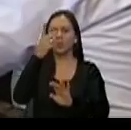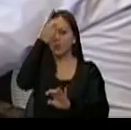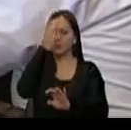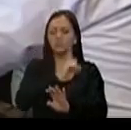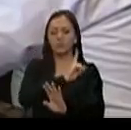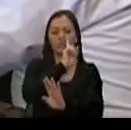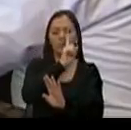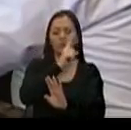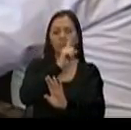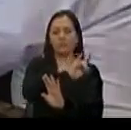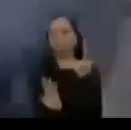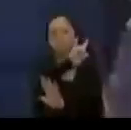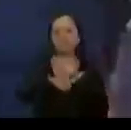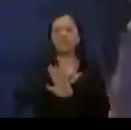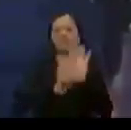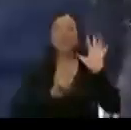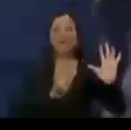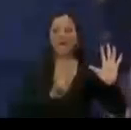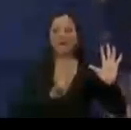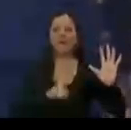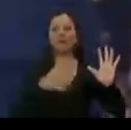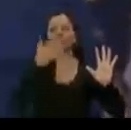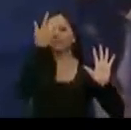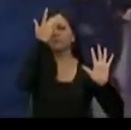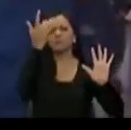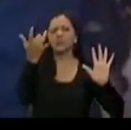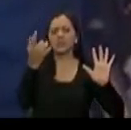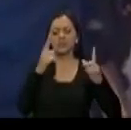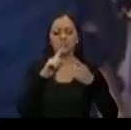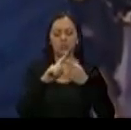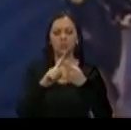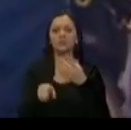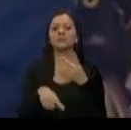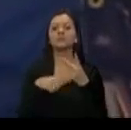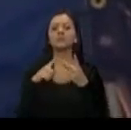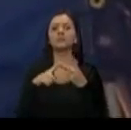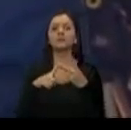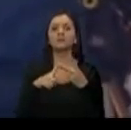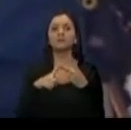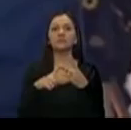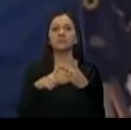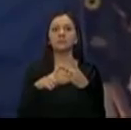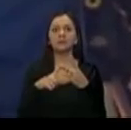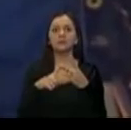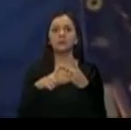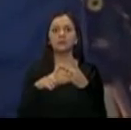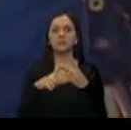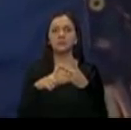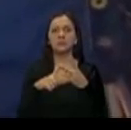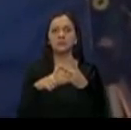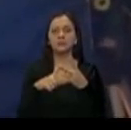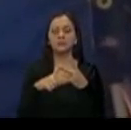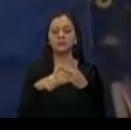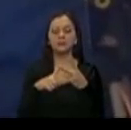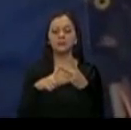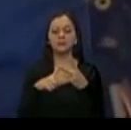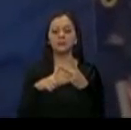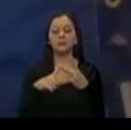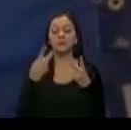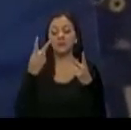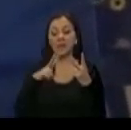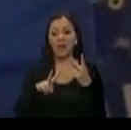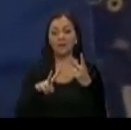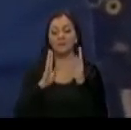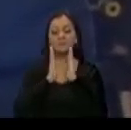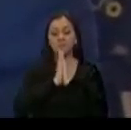llegada un día antes? Y también quería consultarles si dentro de las misas de